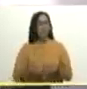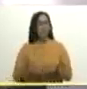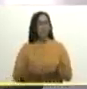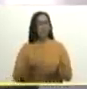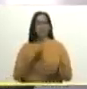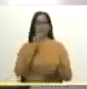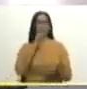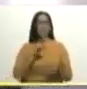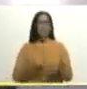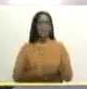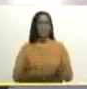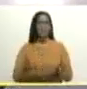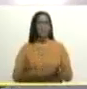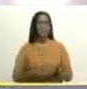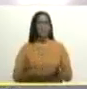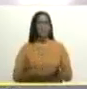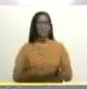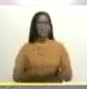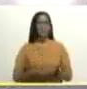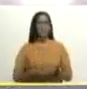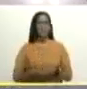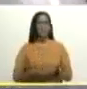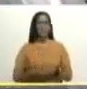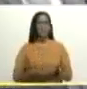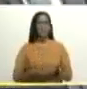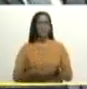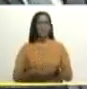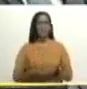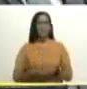No miento. ¿Seguro?